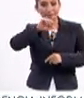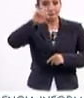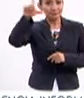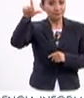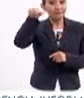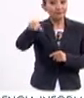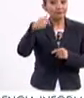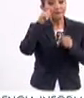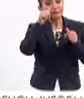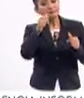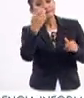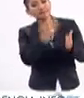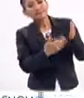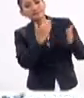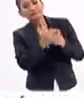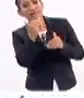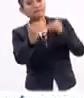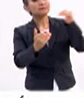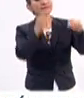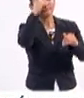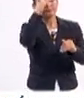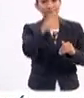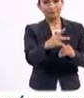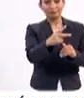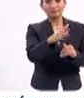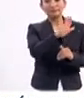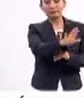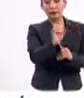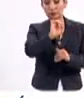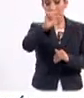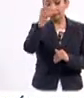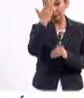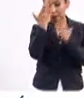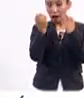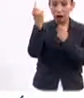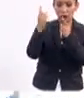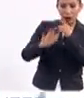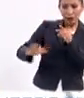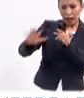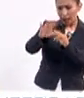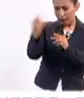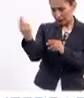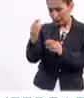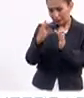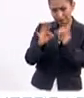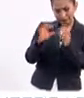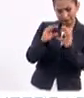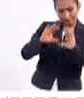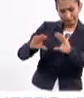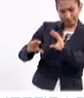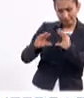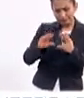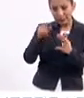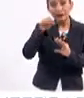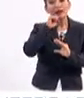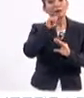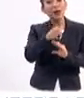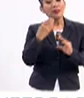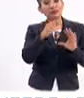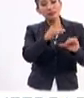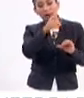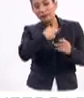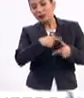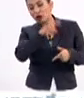profesionistas que atiendan la demanda de crecimiento del país, profesionalizar algunos sectores que requiere la sociedad y además